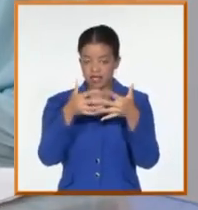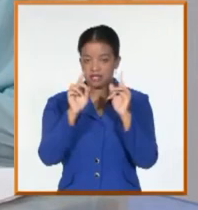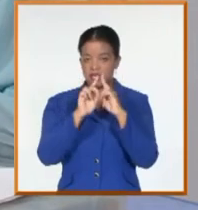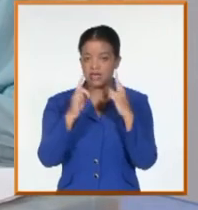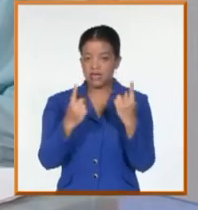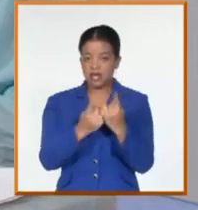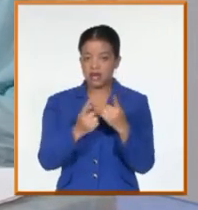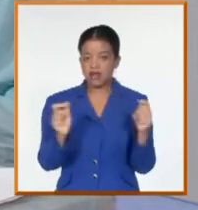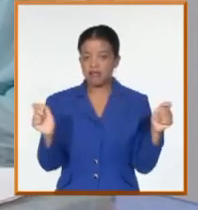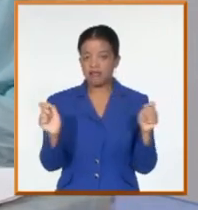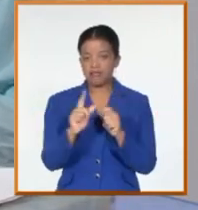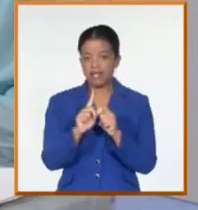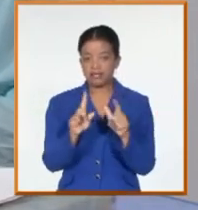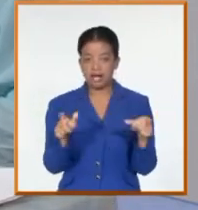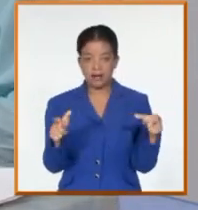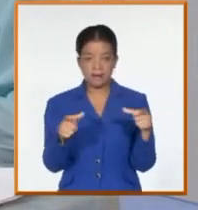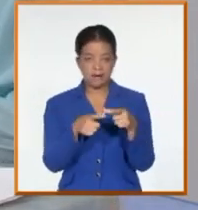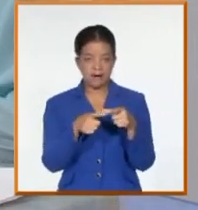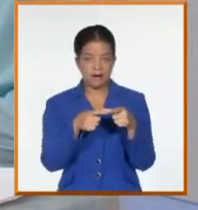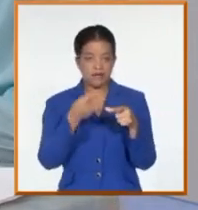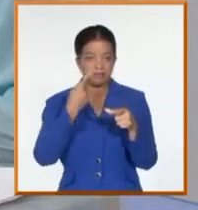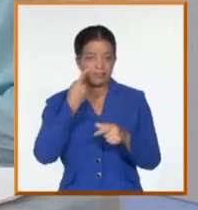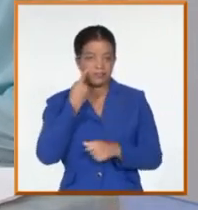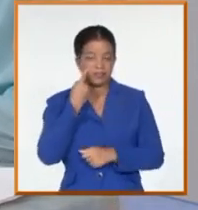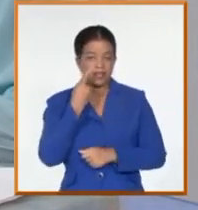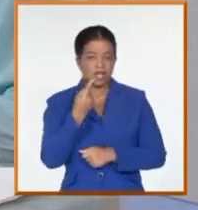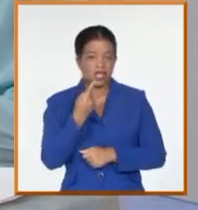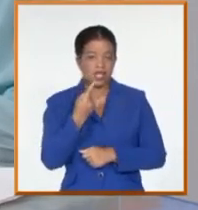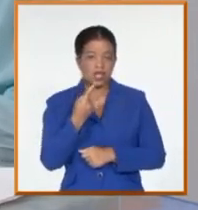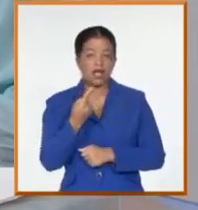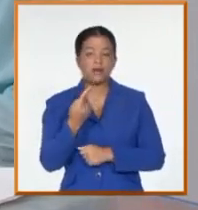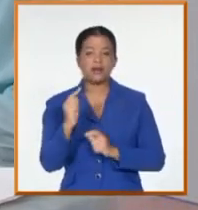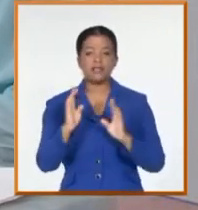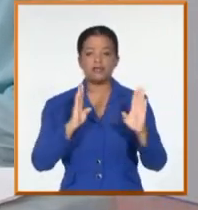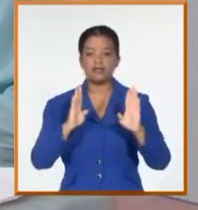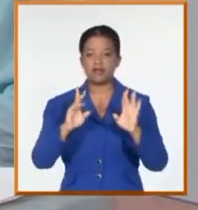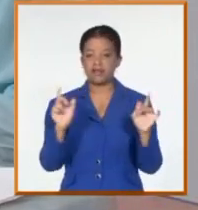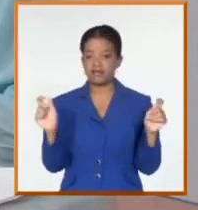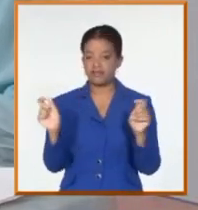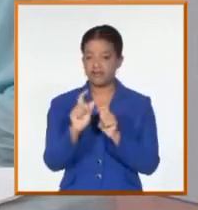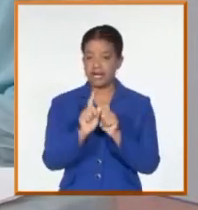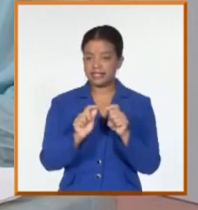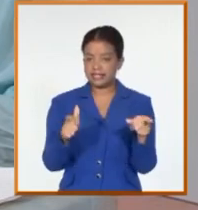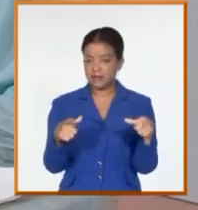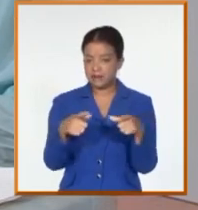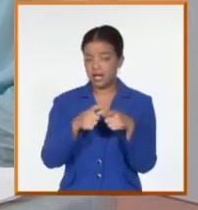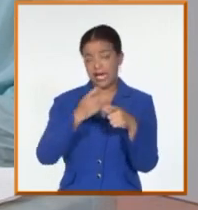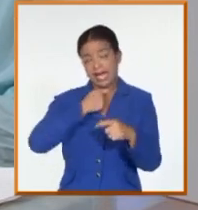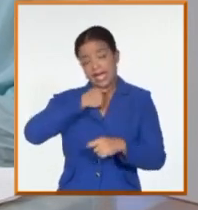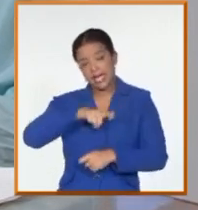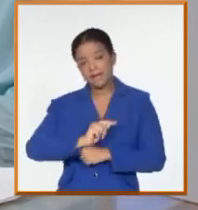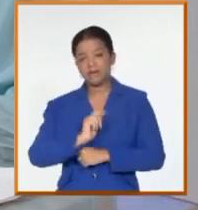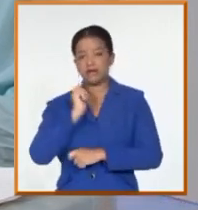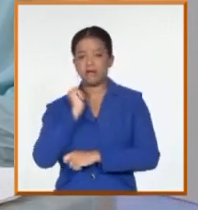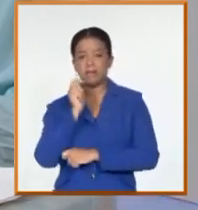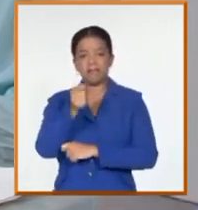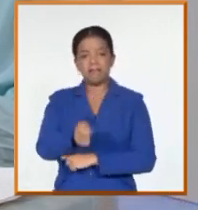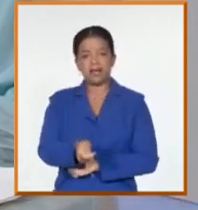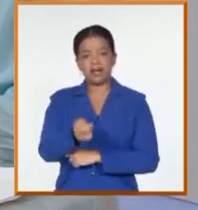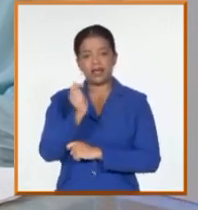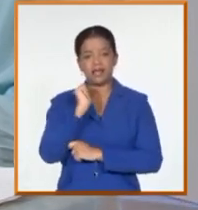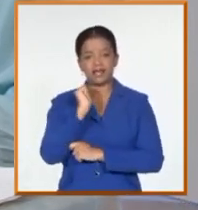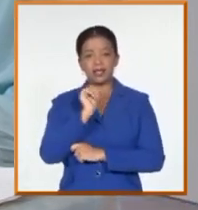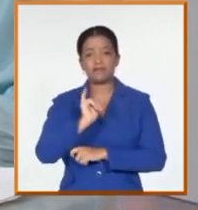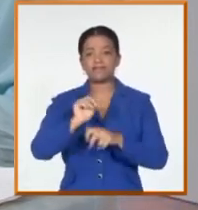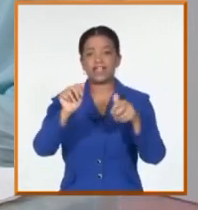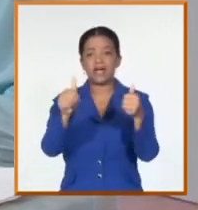minorista vamos a ver los trabajos que se hicieron tenemos venta minoristas por caso de las pescaderías y en el caso